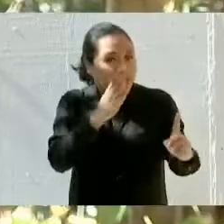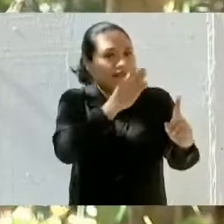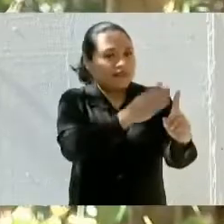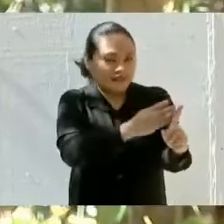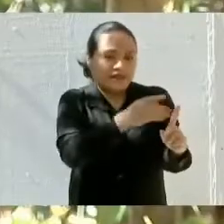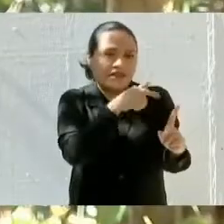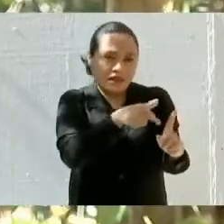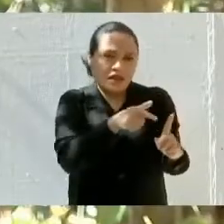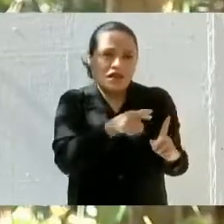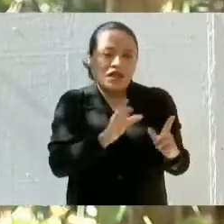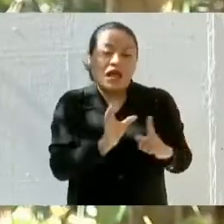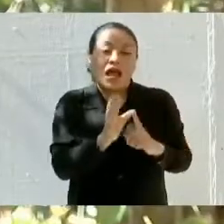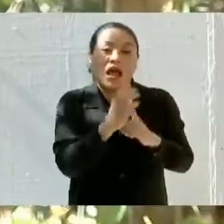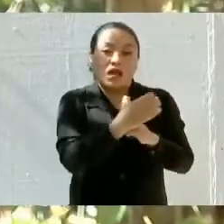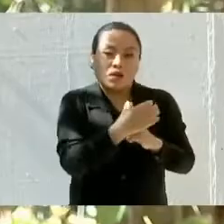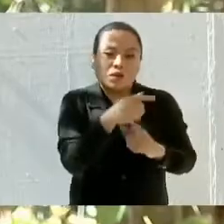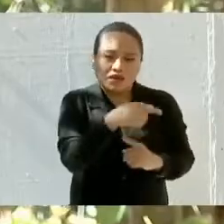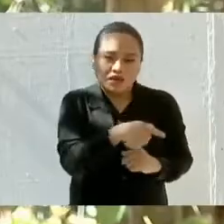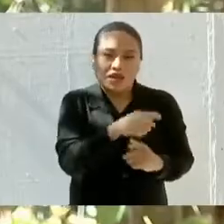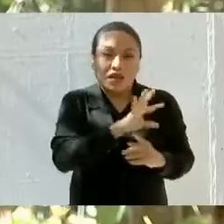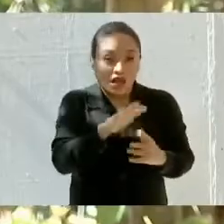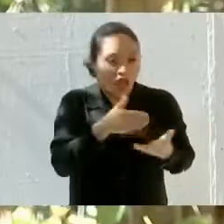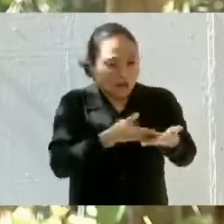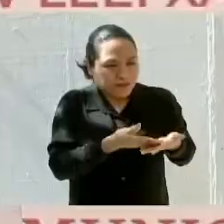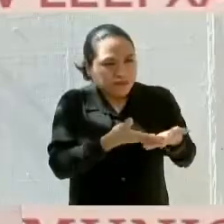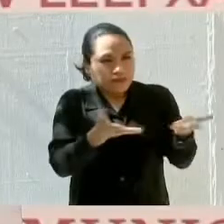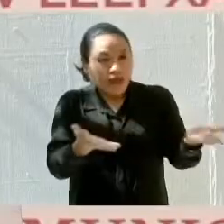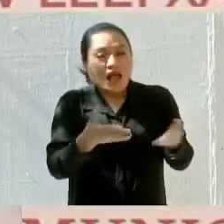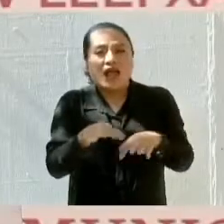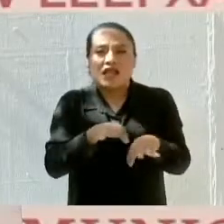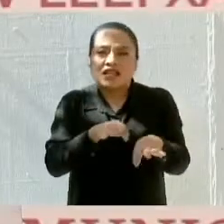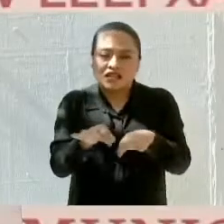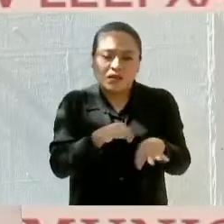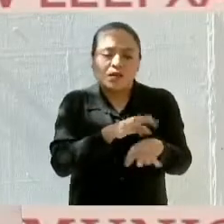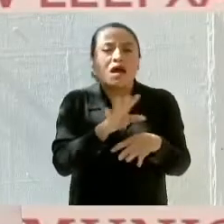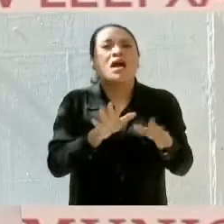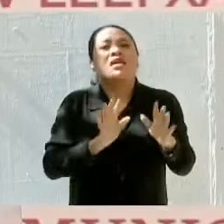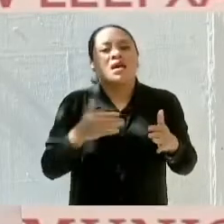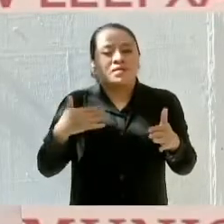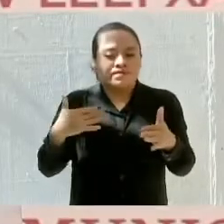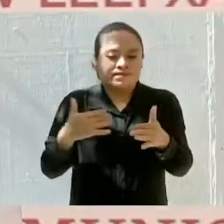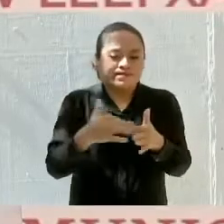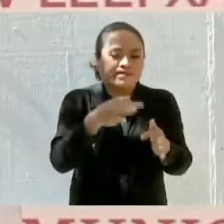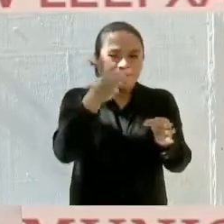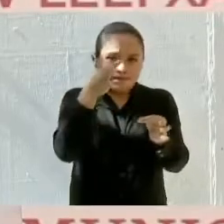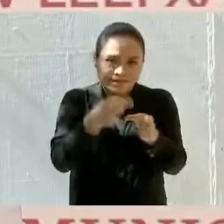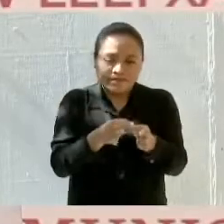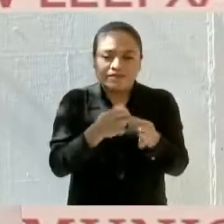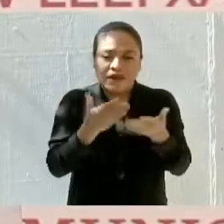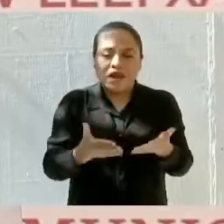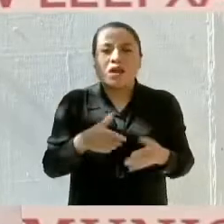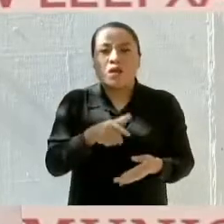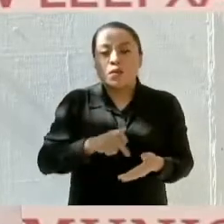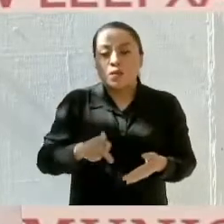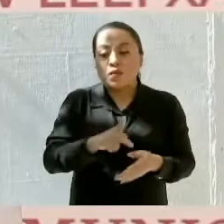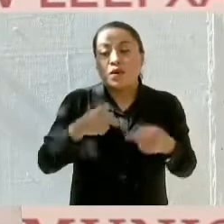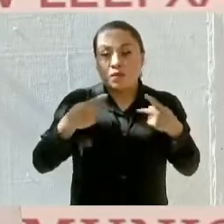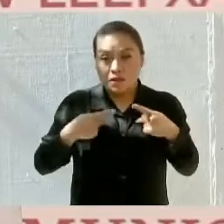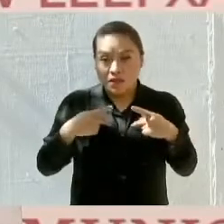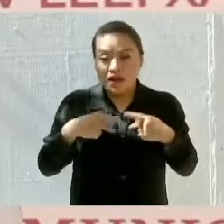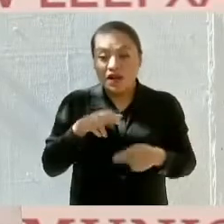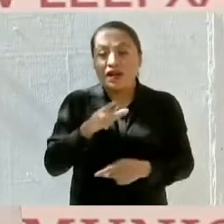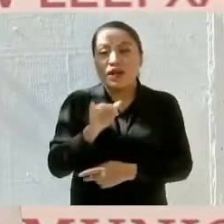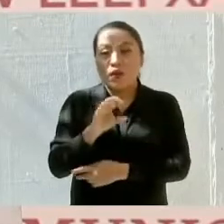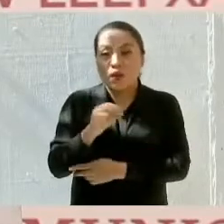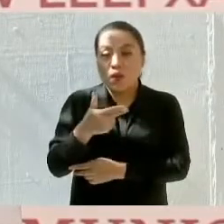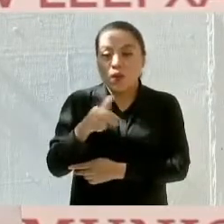está el resultado, señor presidente. Creo que hemos cumplido como pueblo de San Mateo Río Hondo en el tema de